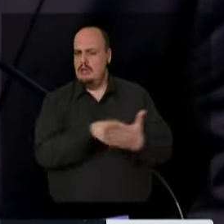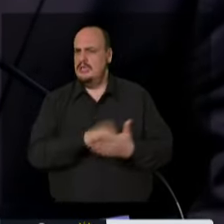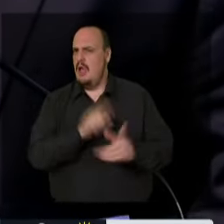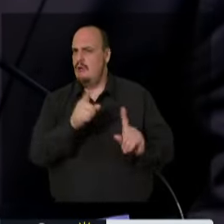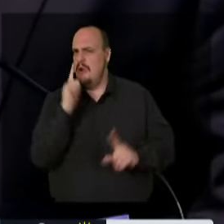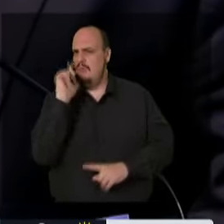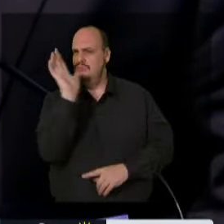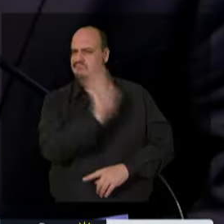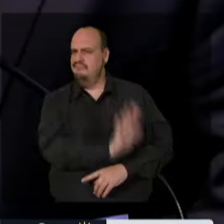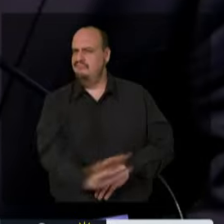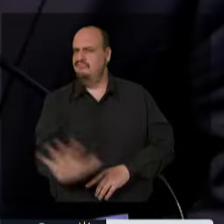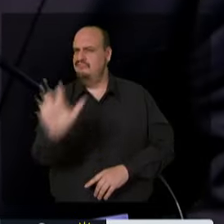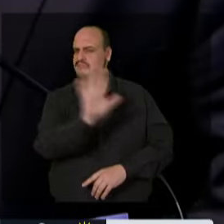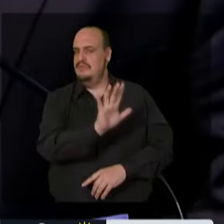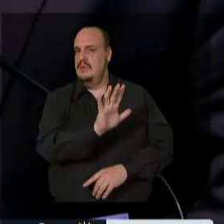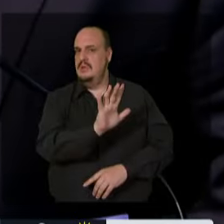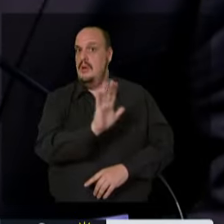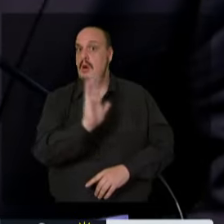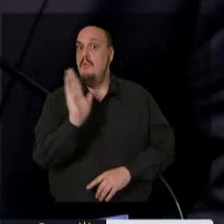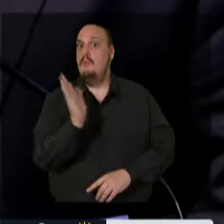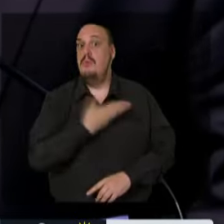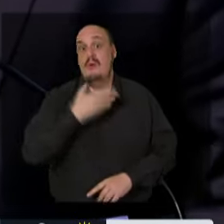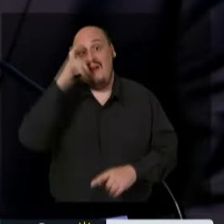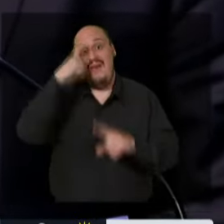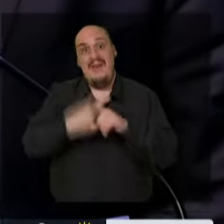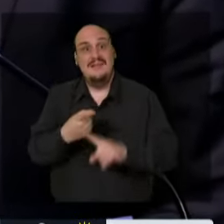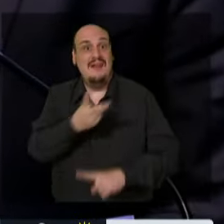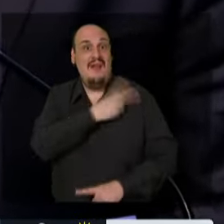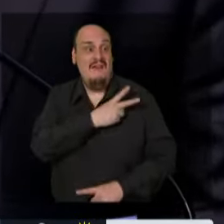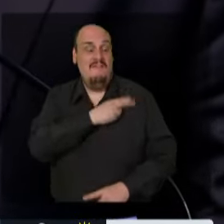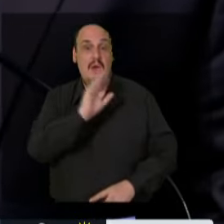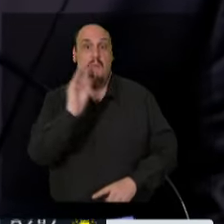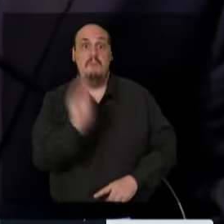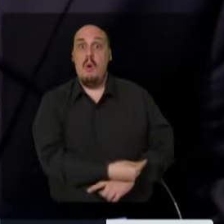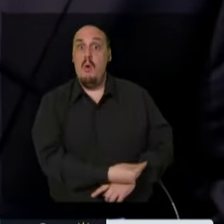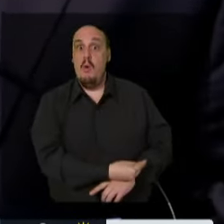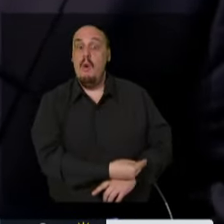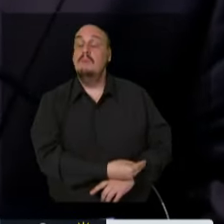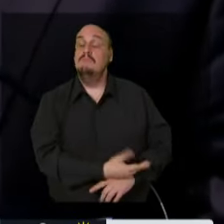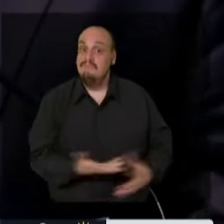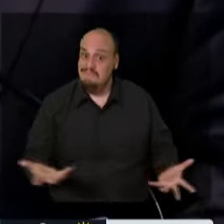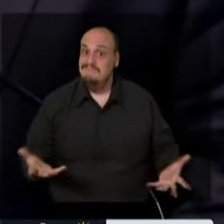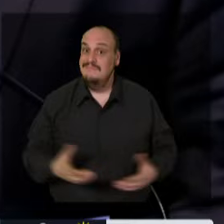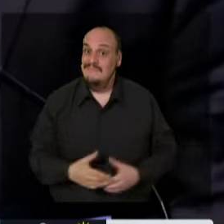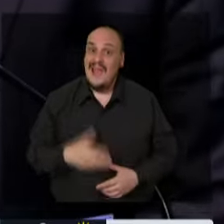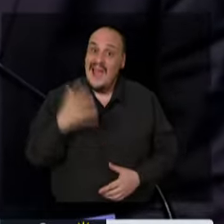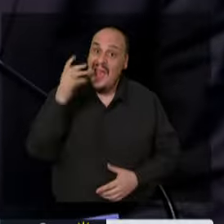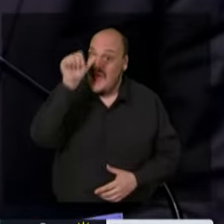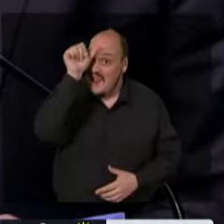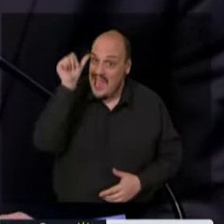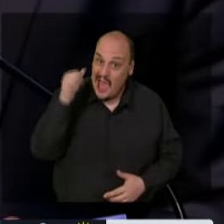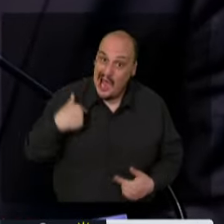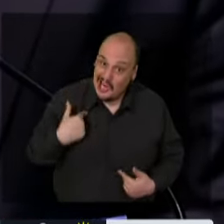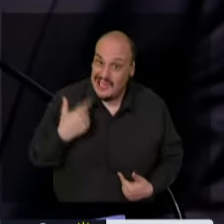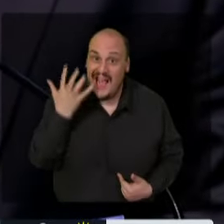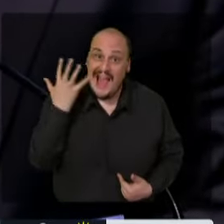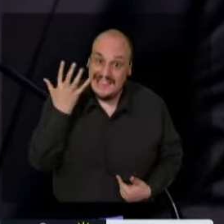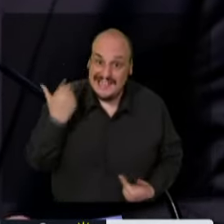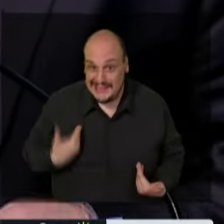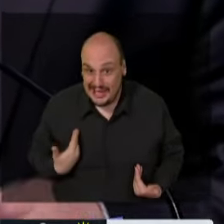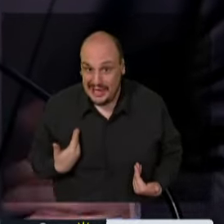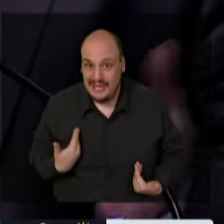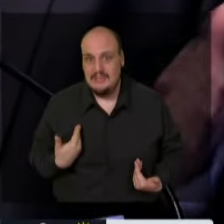qué? En esa volteada cayó mi ex jefe. Mire usted. Mire qué Leo, gatito, ¿no? Y el tema de la